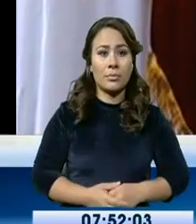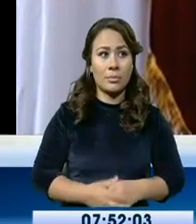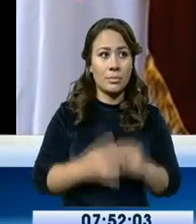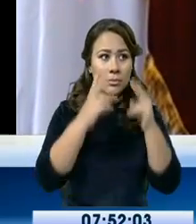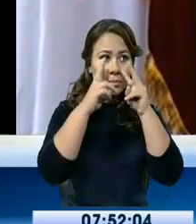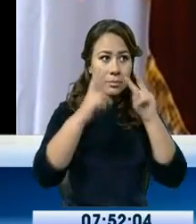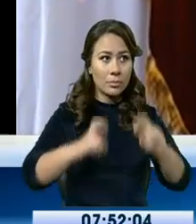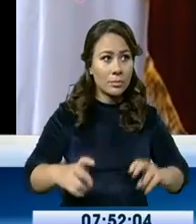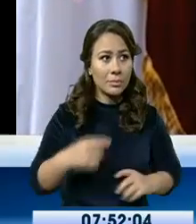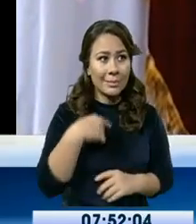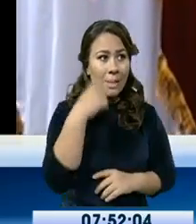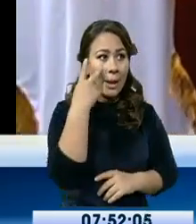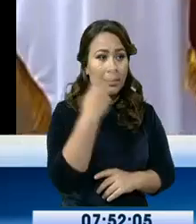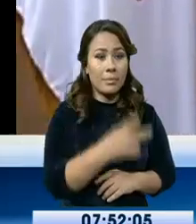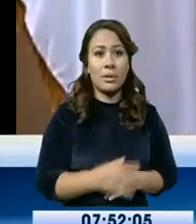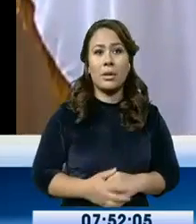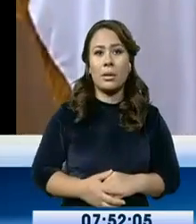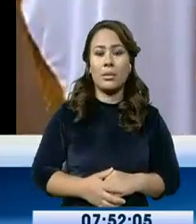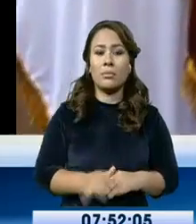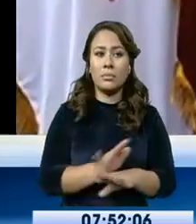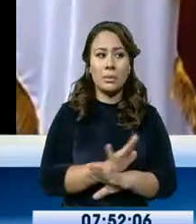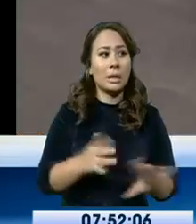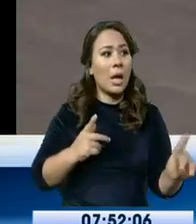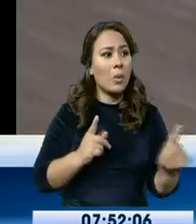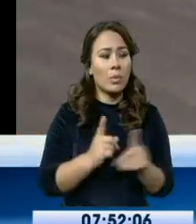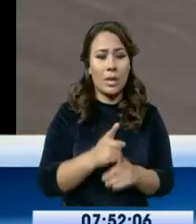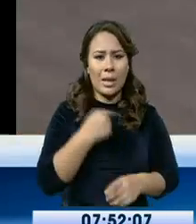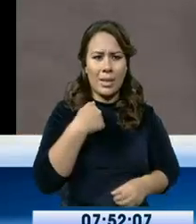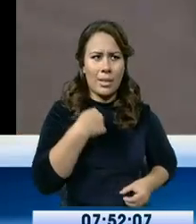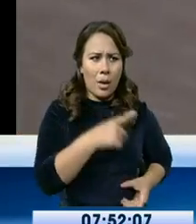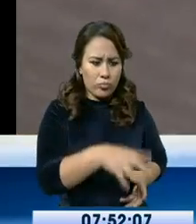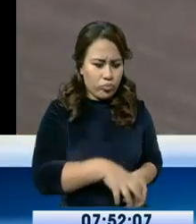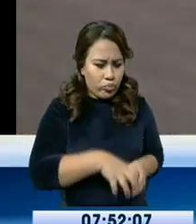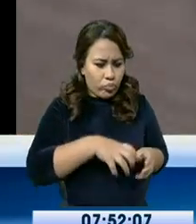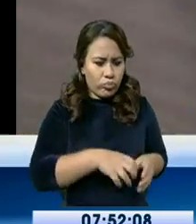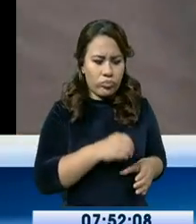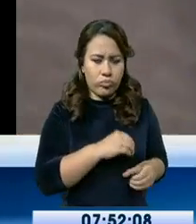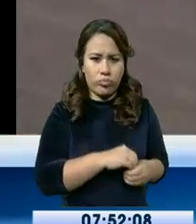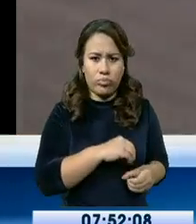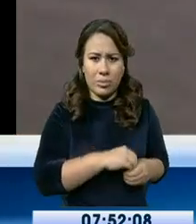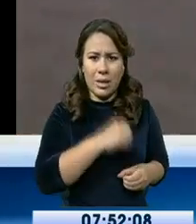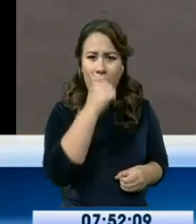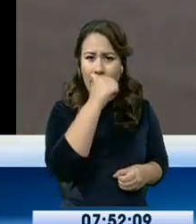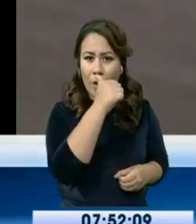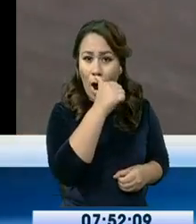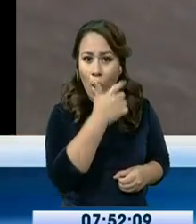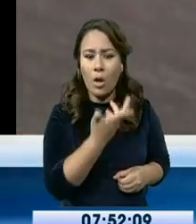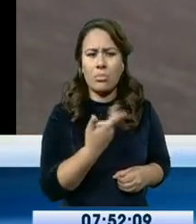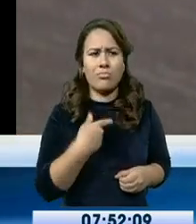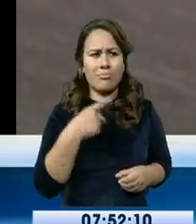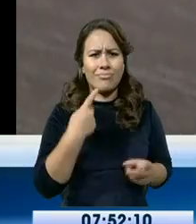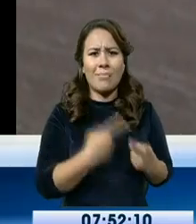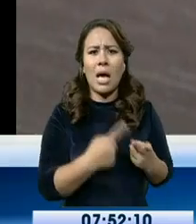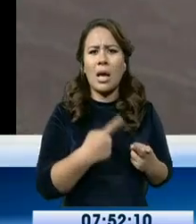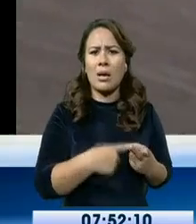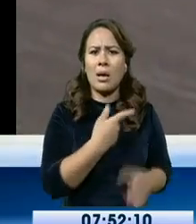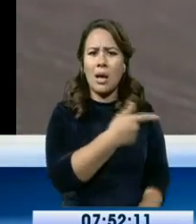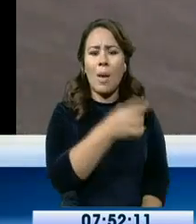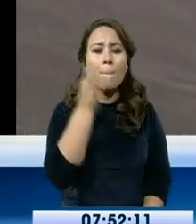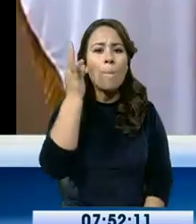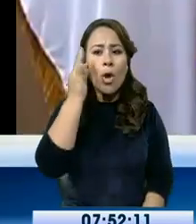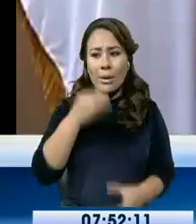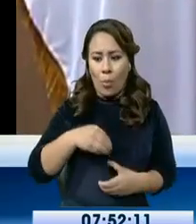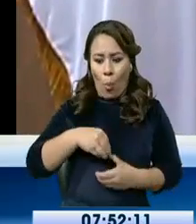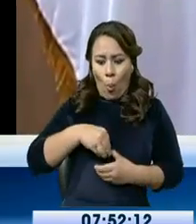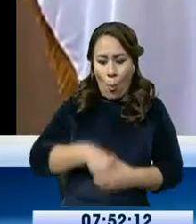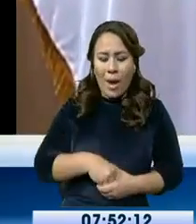íntimas. Posteriormente se entregó un bulto en la cual, luego de la prueba de identificación preliminar homologada, dio positivo para marihuana. Es